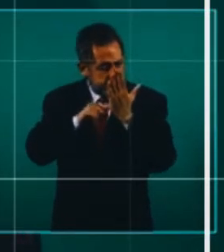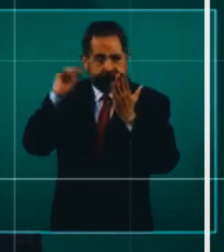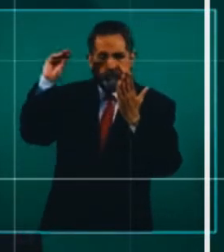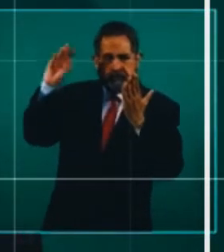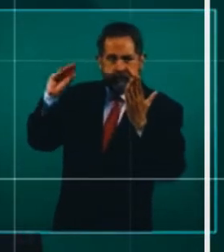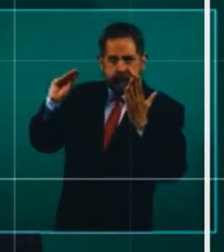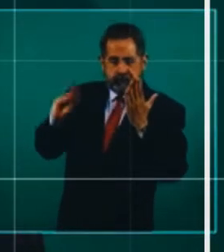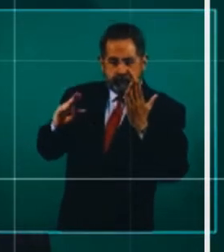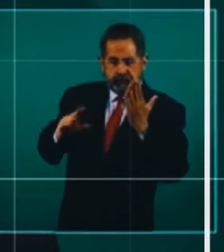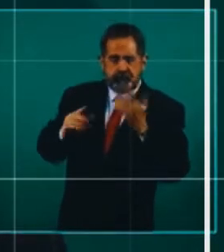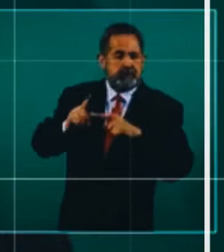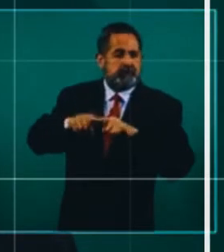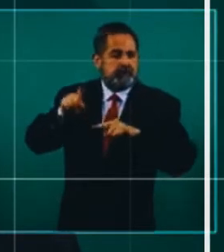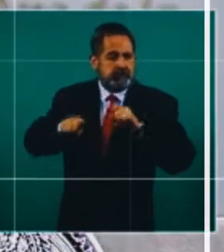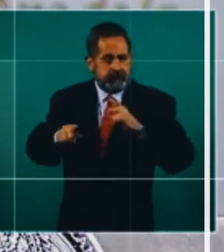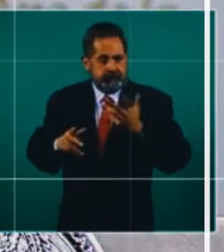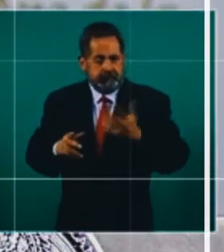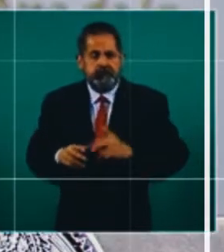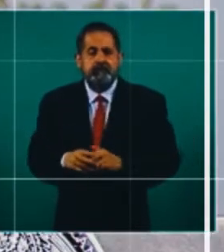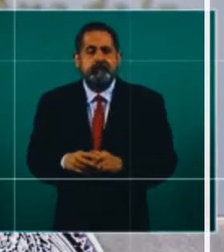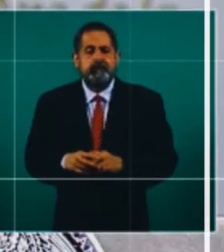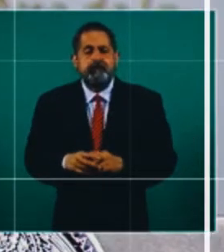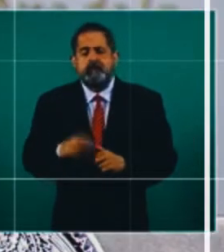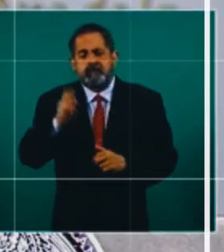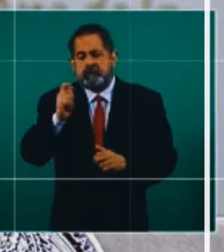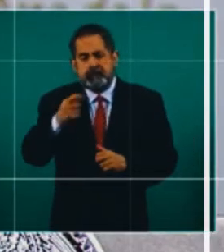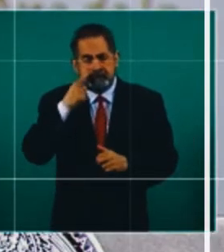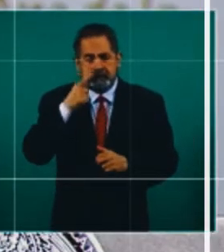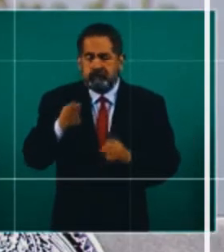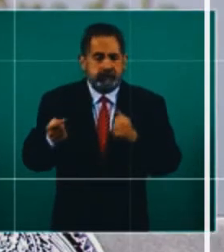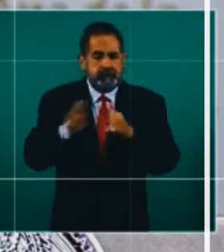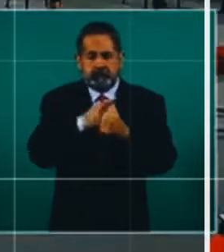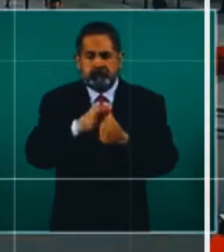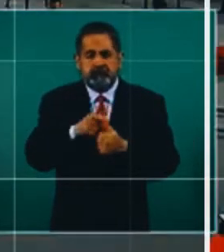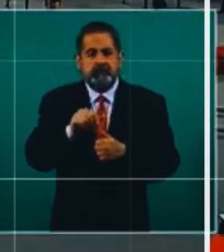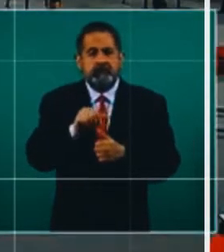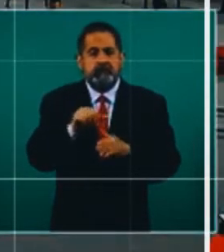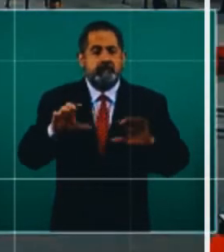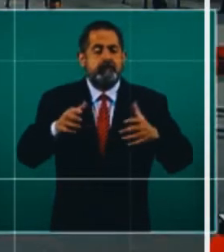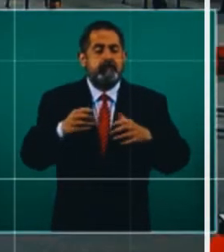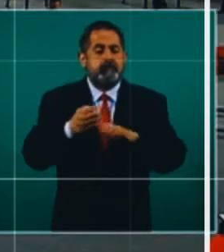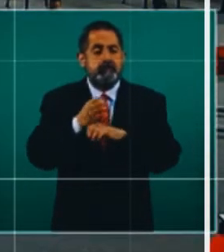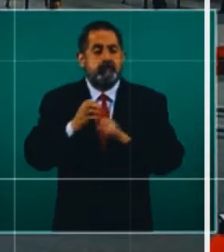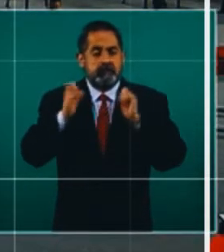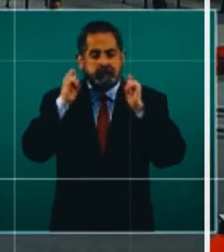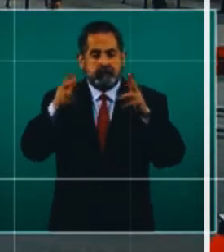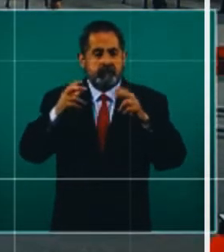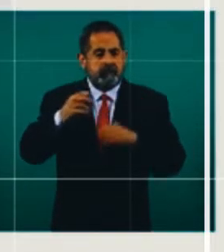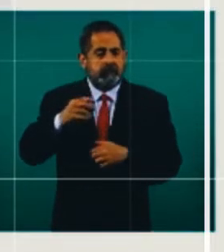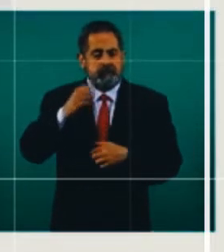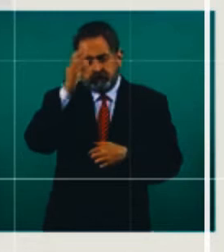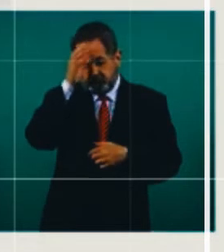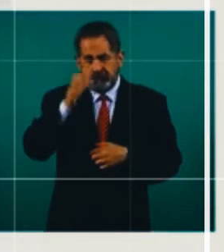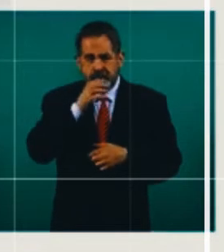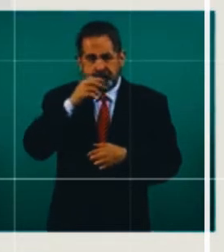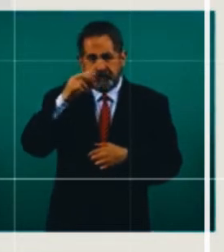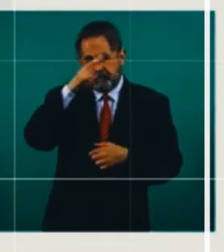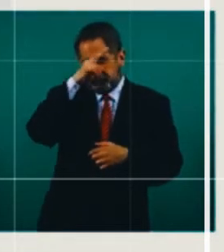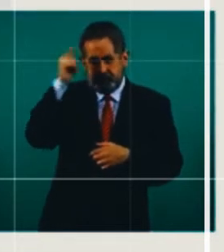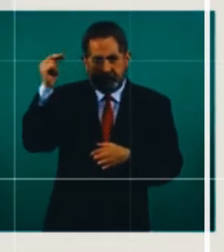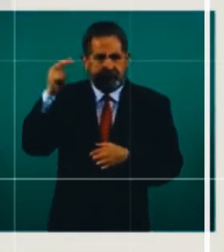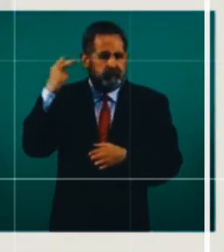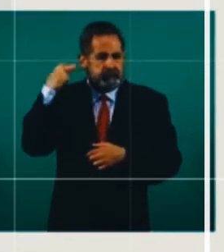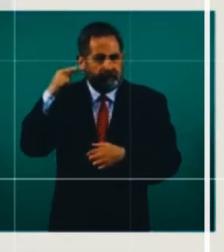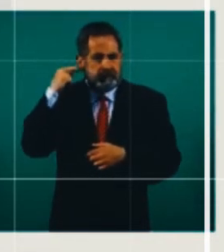la intensidad de la epidemia. Vemos que en el primer bloque están estas entidades: Chiapas, Coahuila, Nayarit, Veracruz y